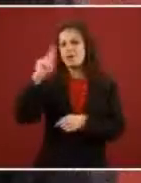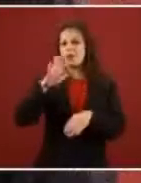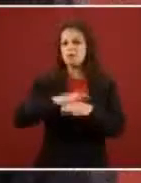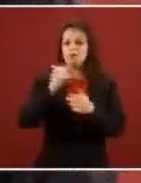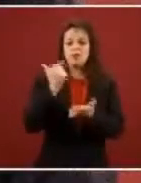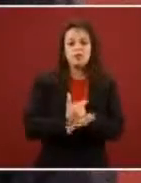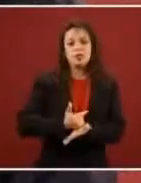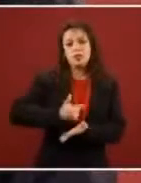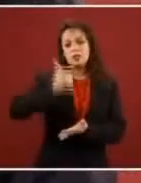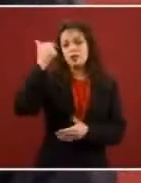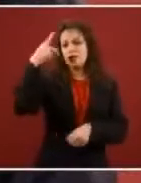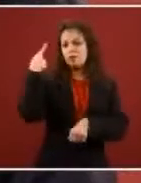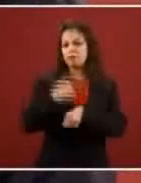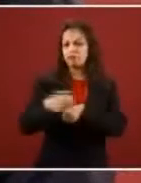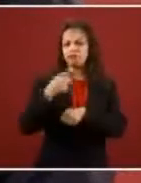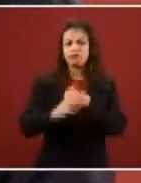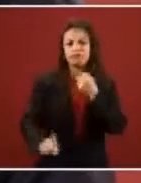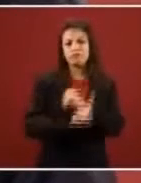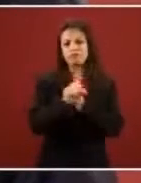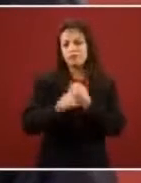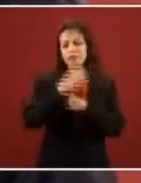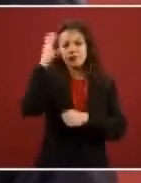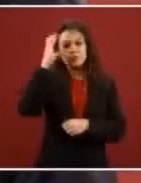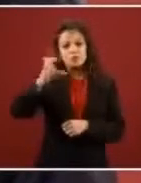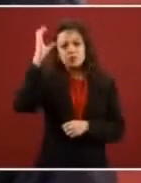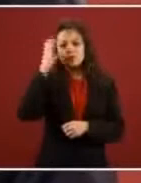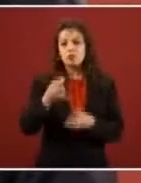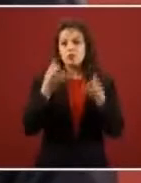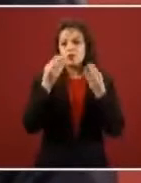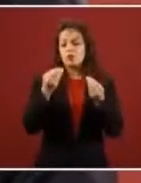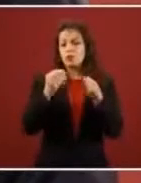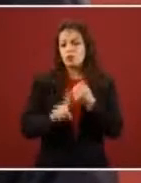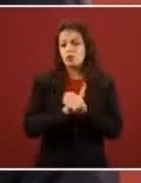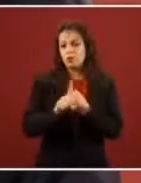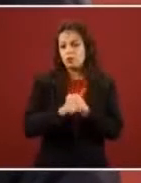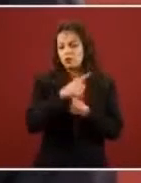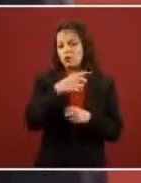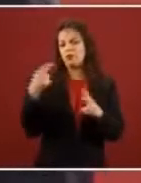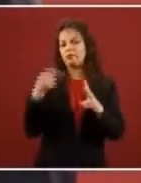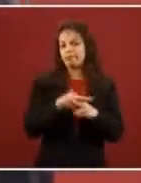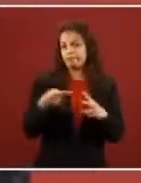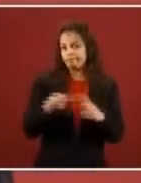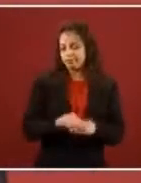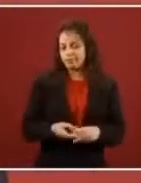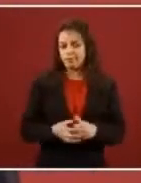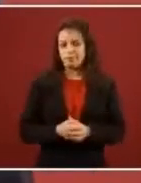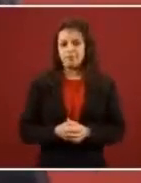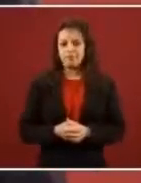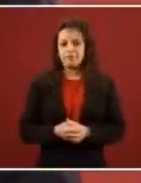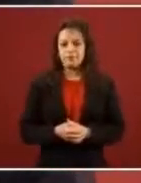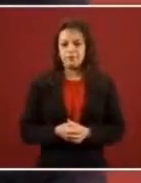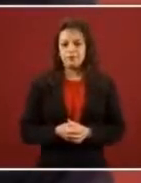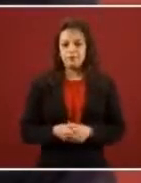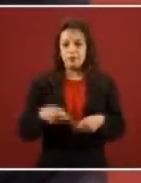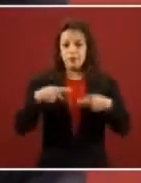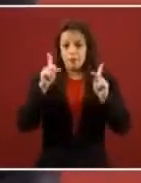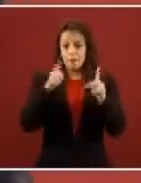descomposición. Una profunda descomposición. Estamos hablando no solo de una crisis,